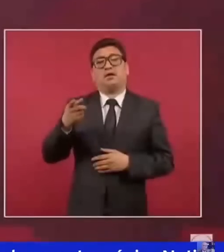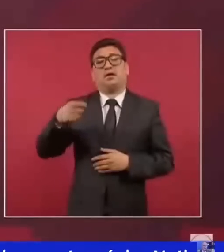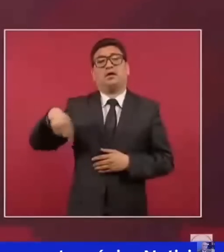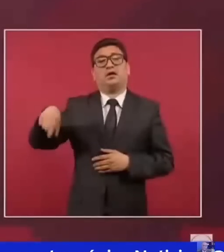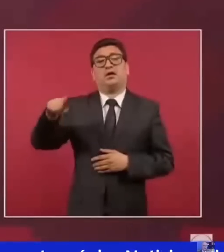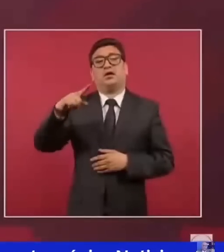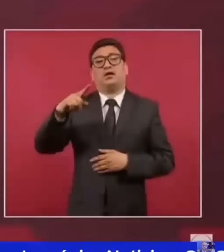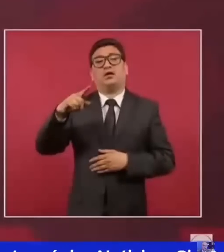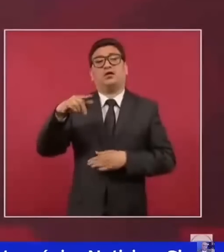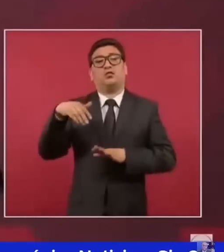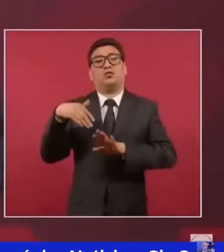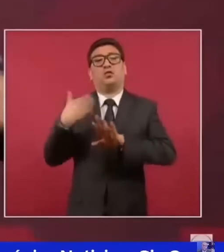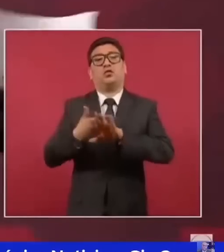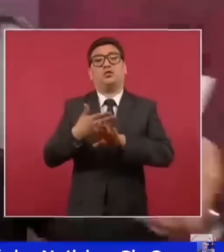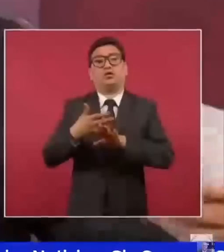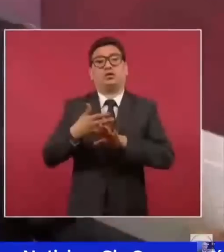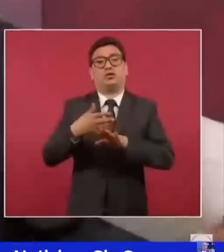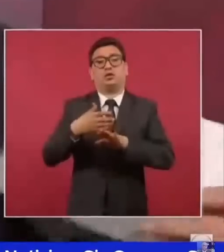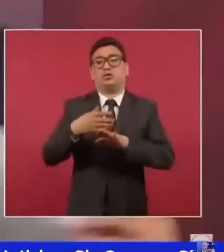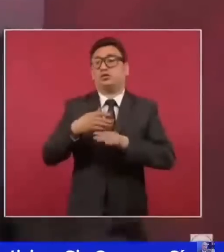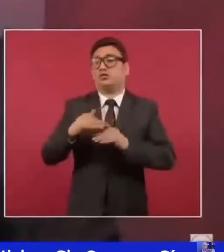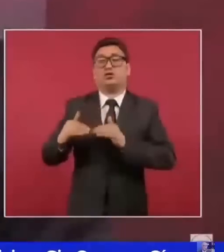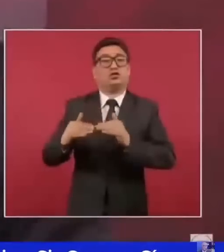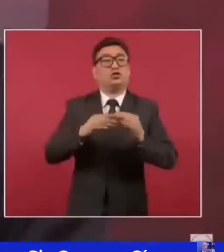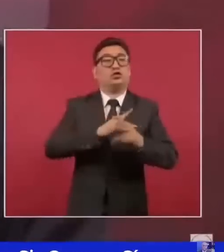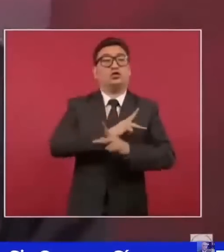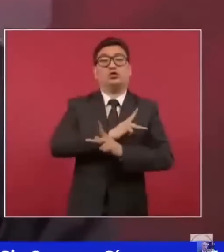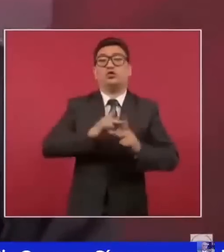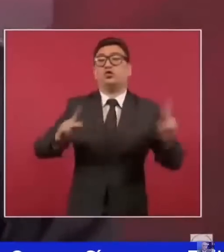mandar el mensaje de que todos somos iguales.